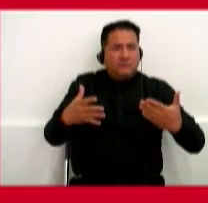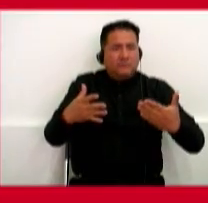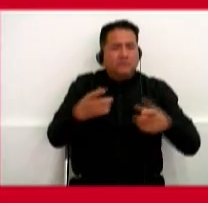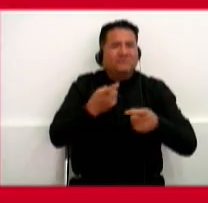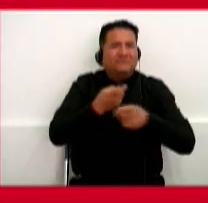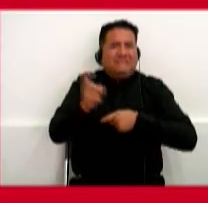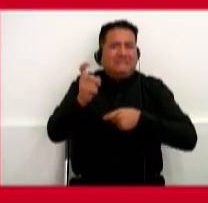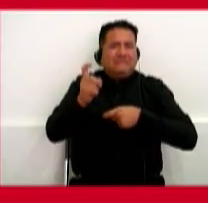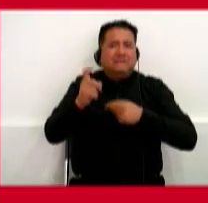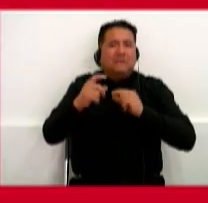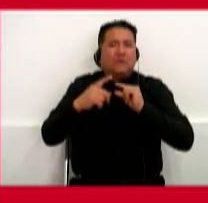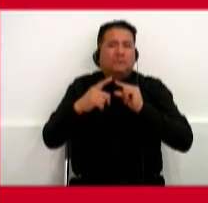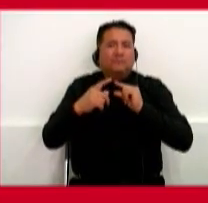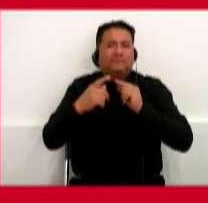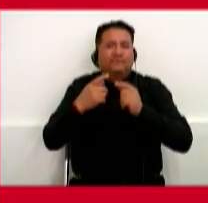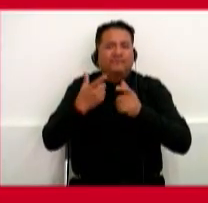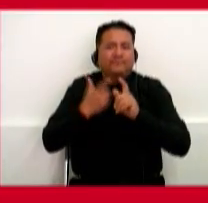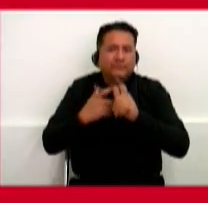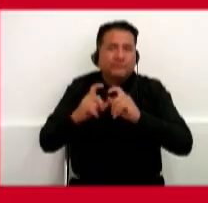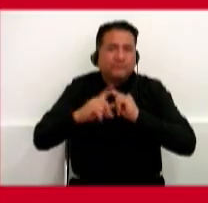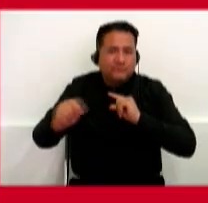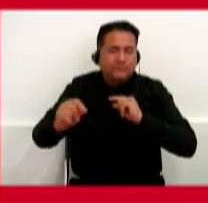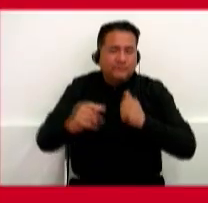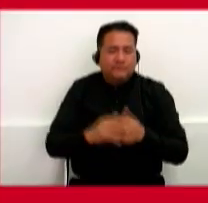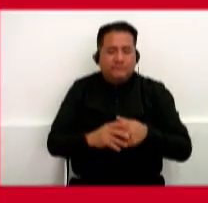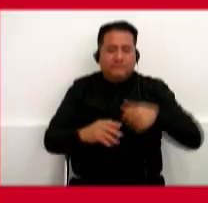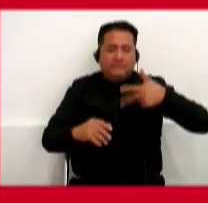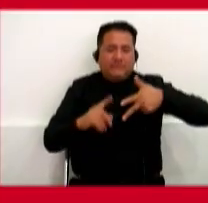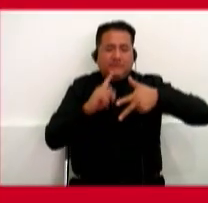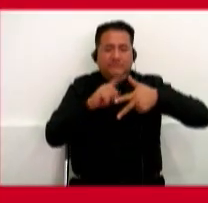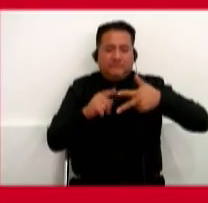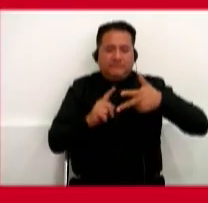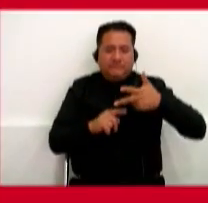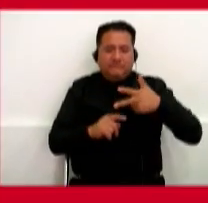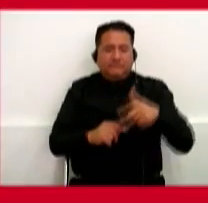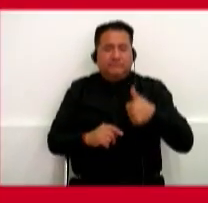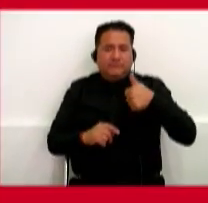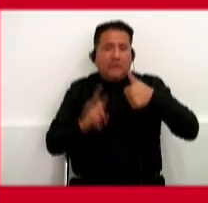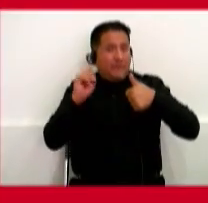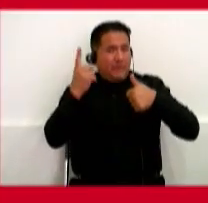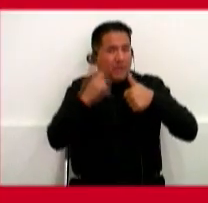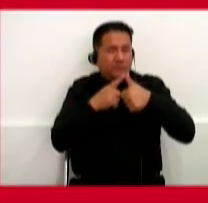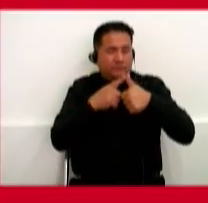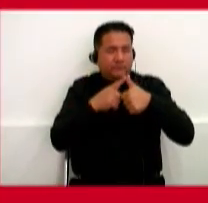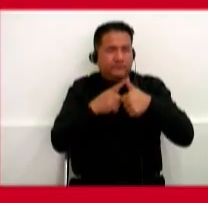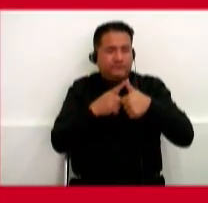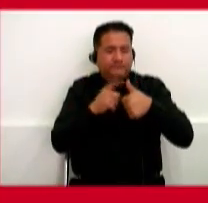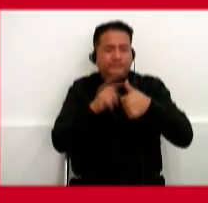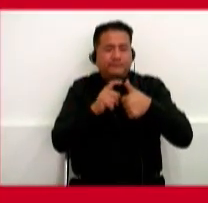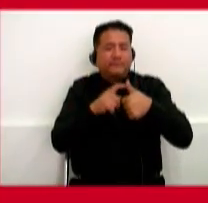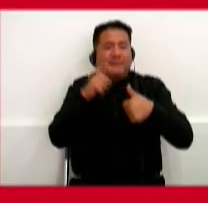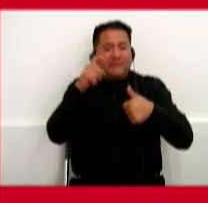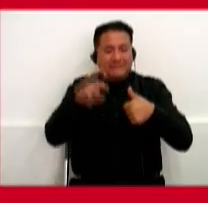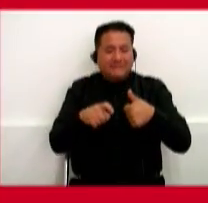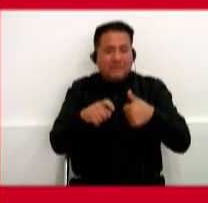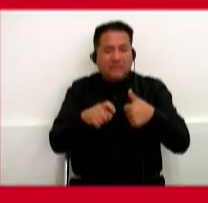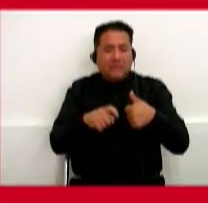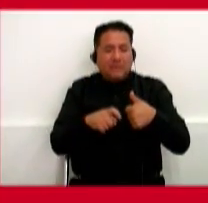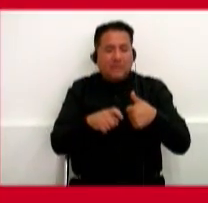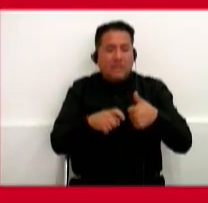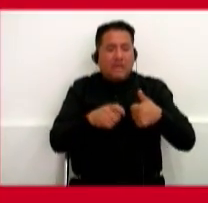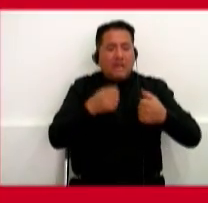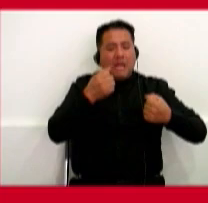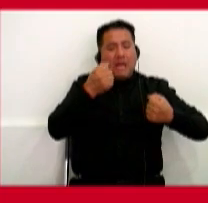nuestro problema. Para la velocidad influye el operador, la flota y las